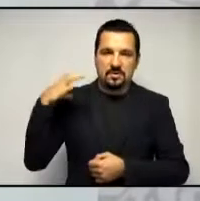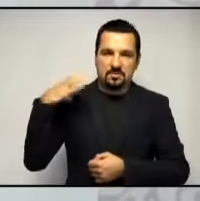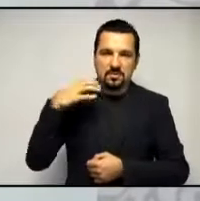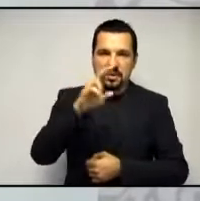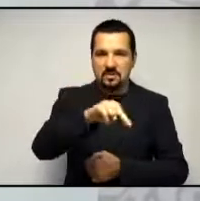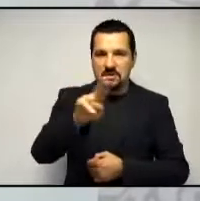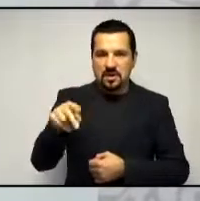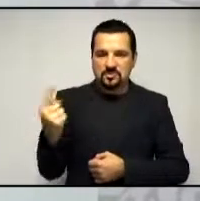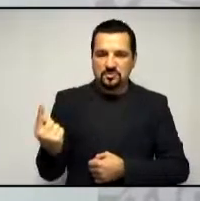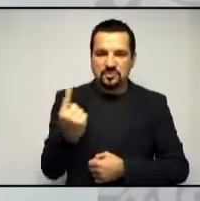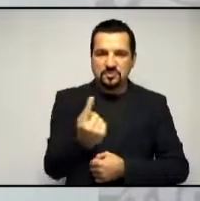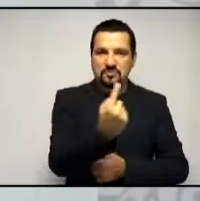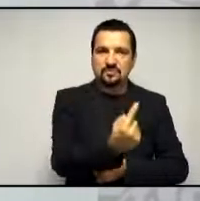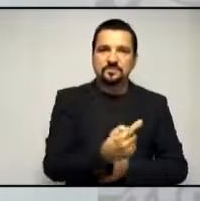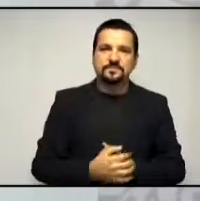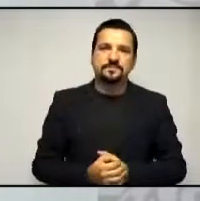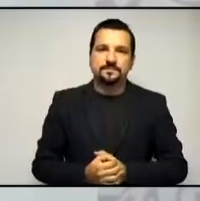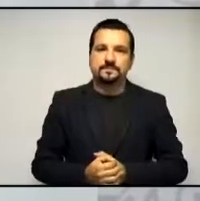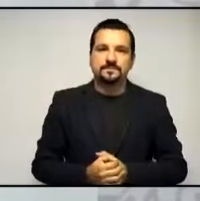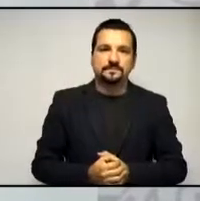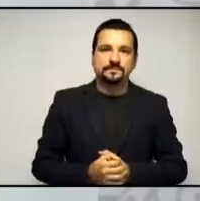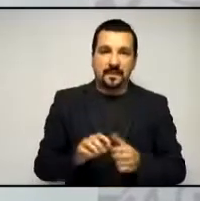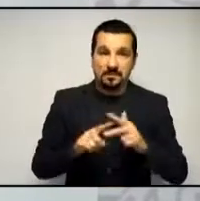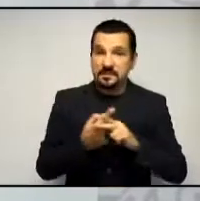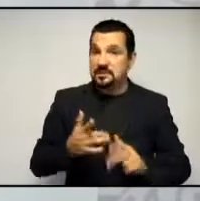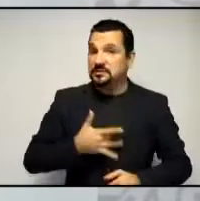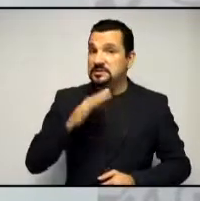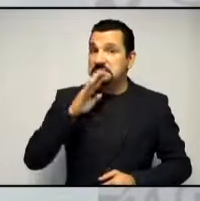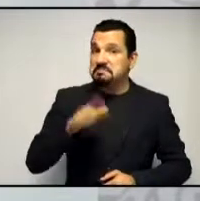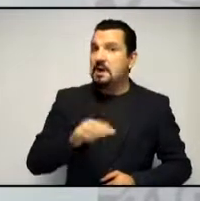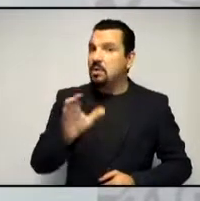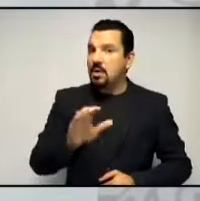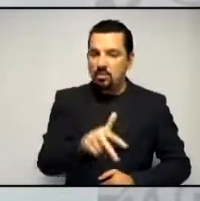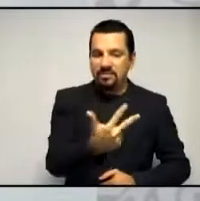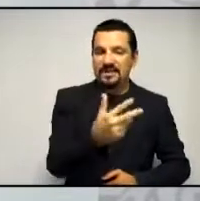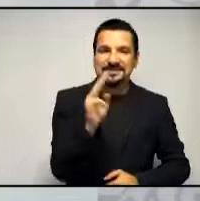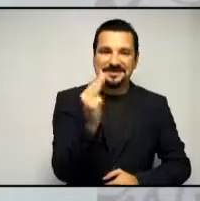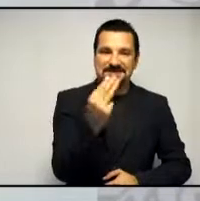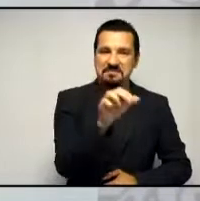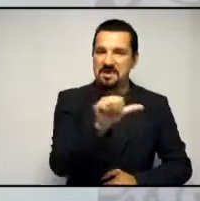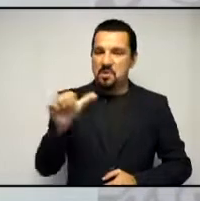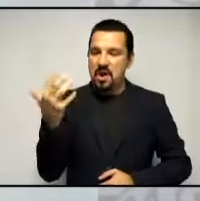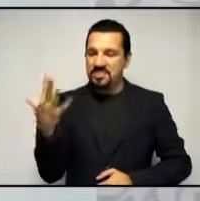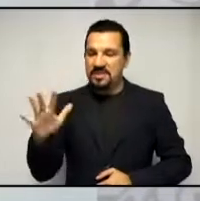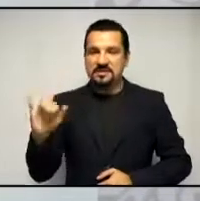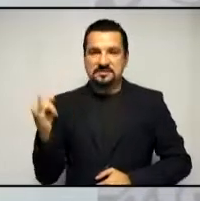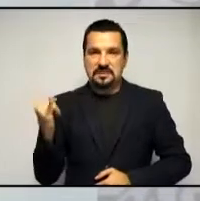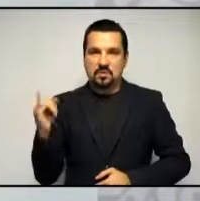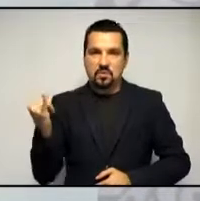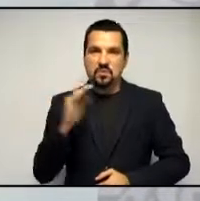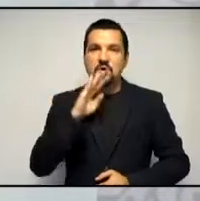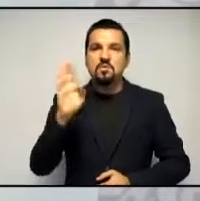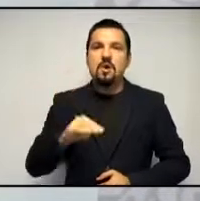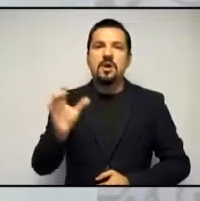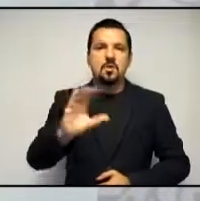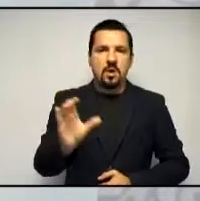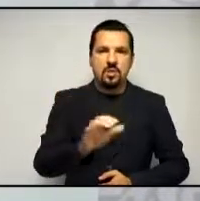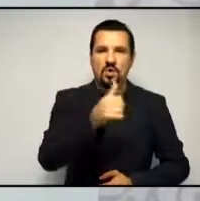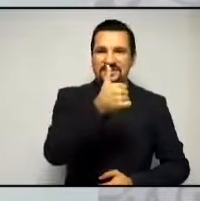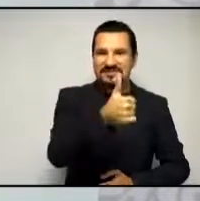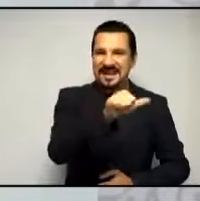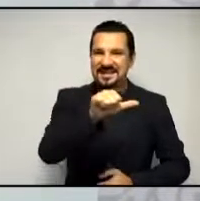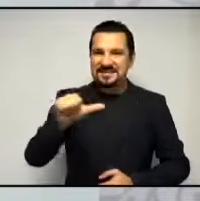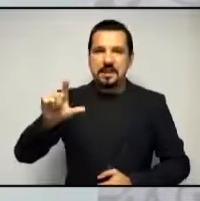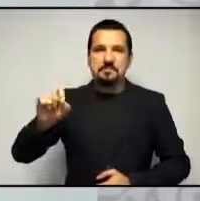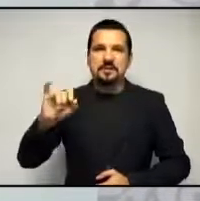con uno cada uno iniciaron síntomas entre el 13 de mayo y el 10 de junio y fallecieron entre el 6 y